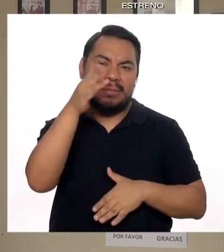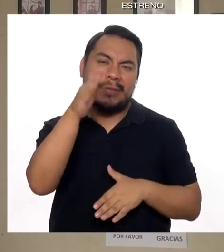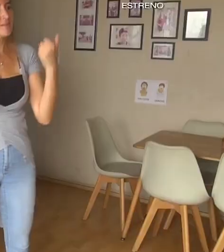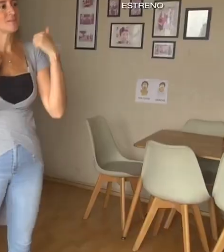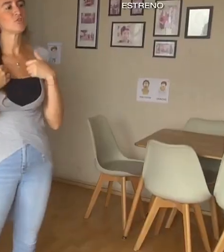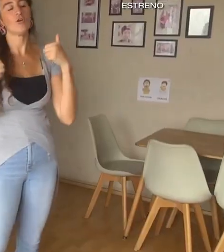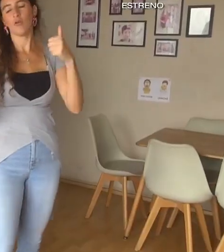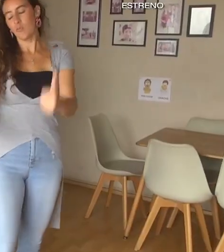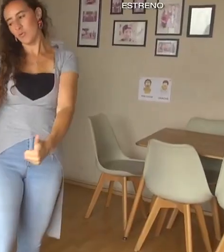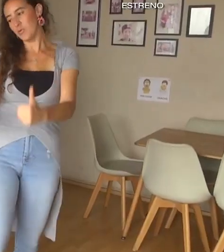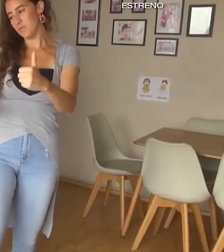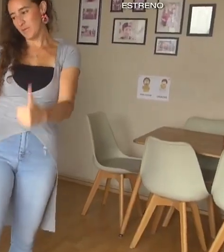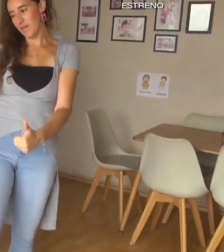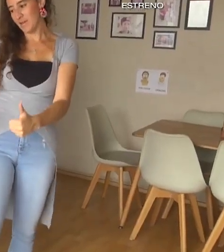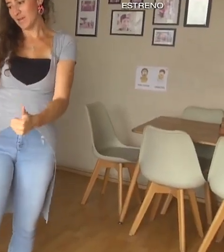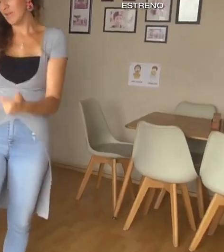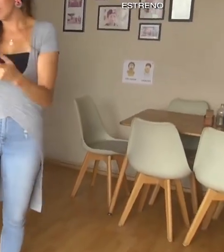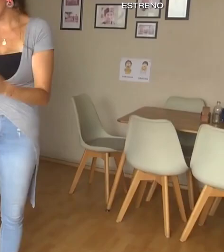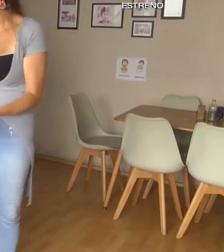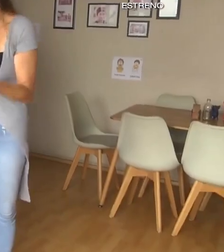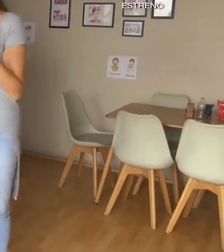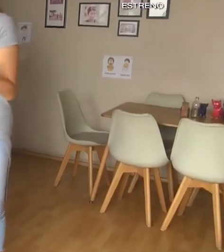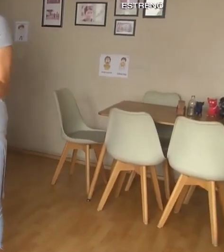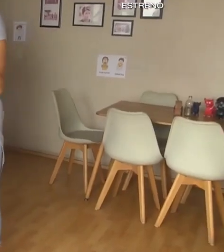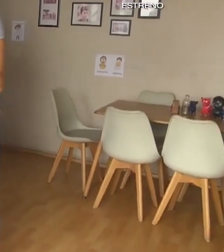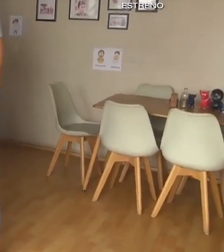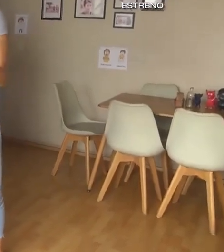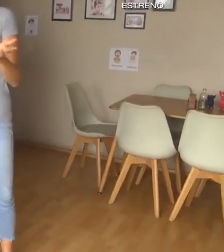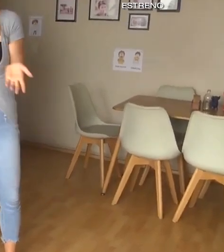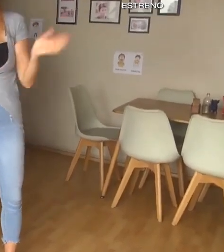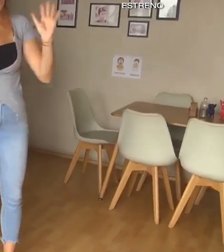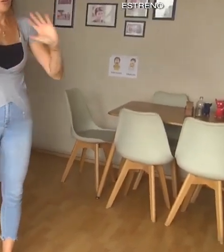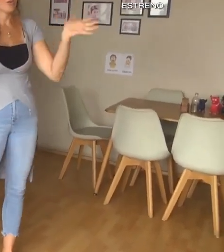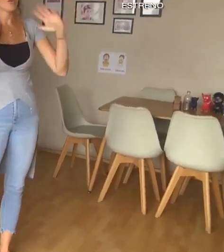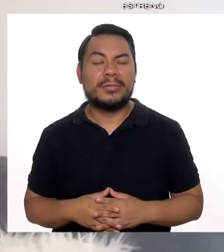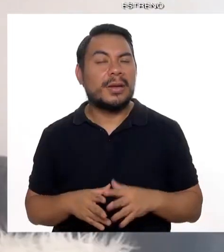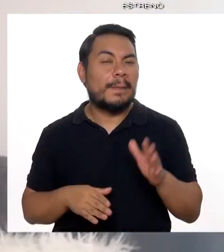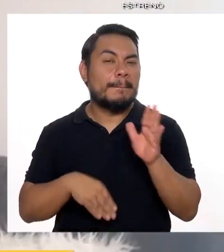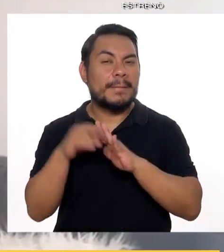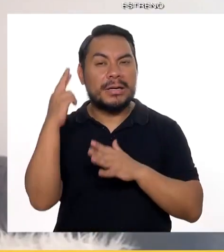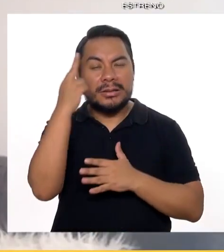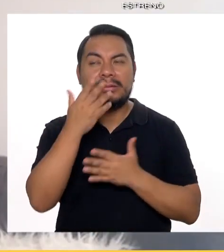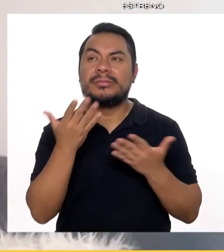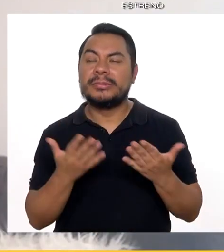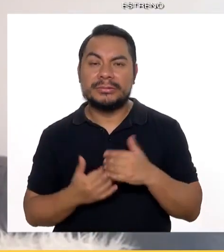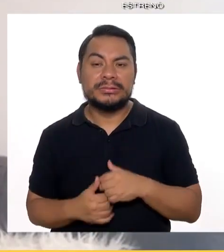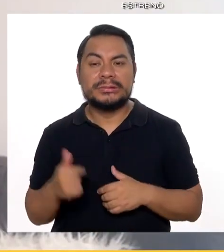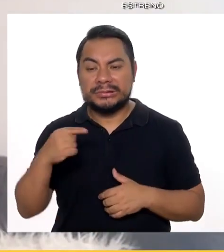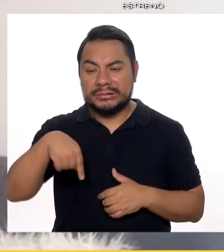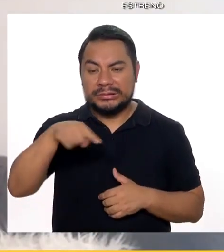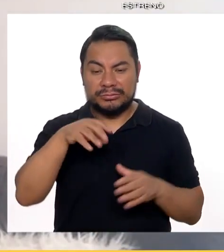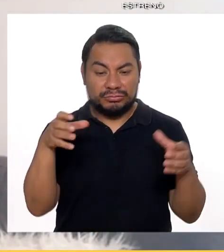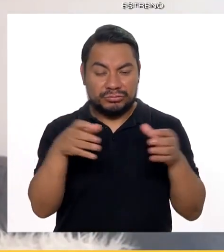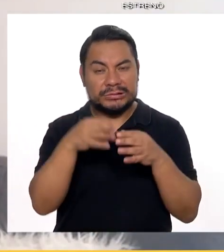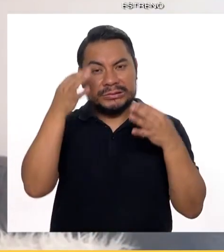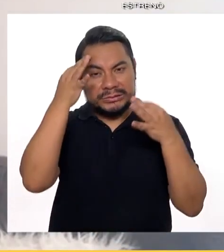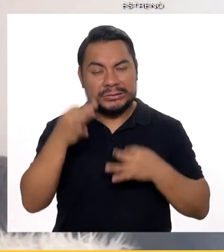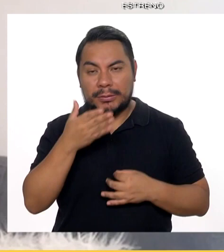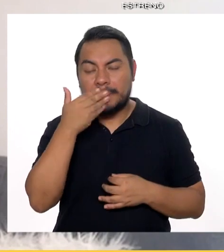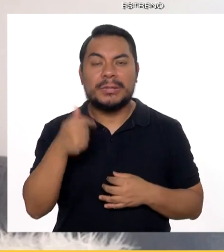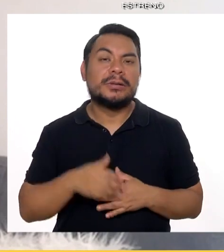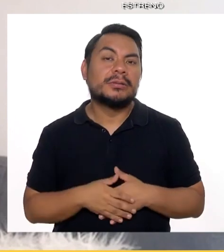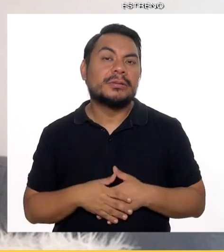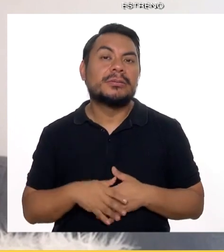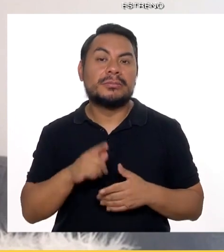que nosotros. Yo muy bien, ¿y tú qué tal? Mayor razón por la cual